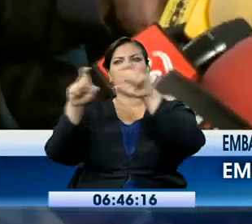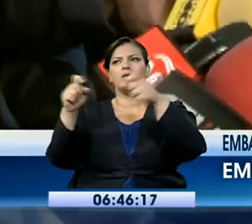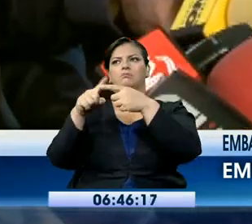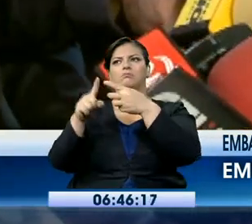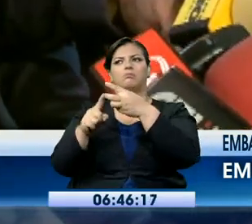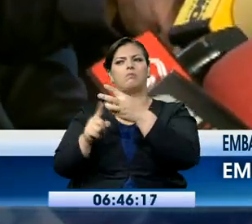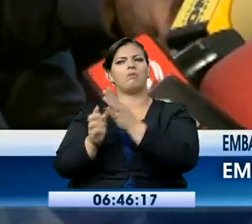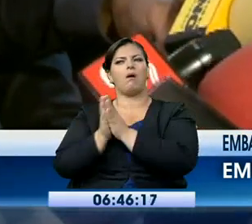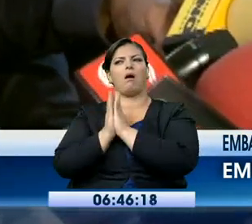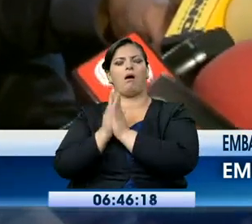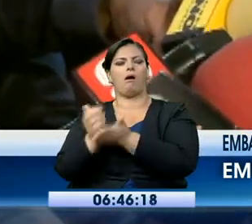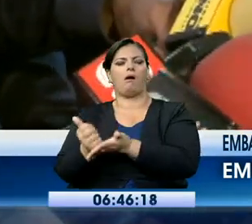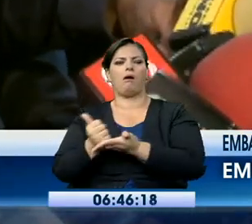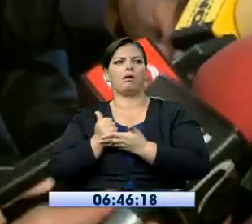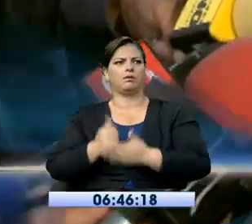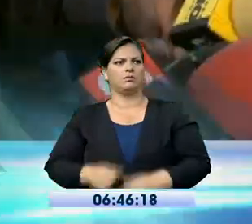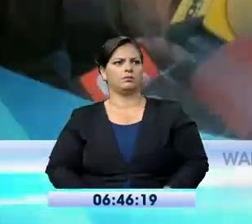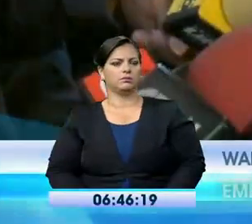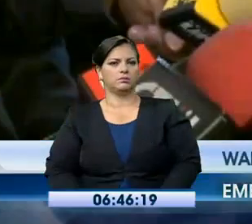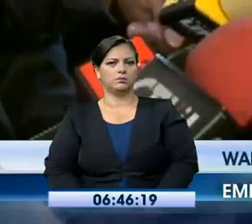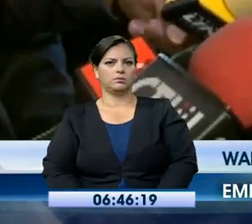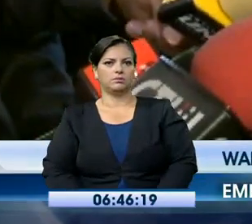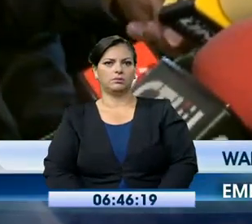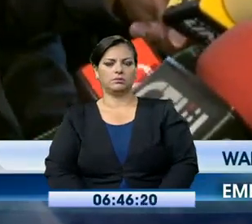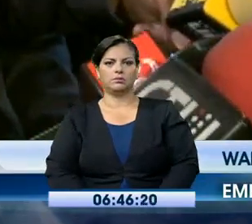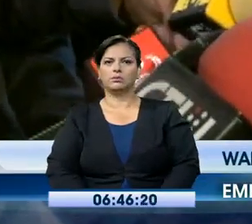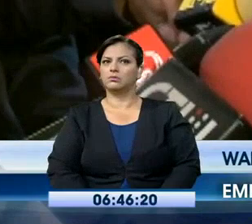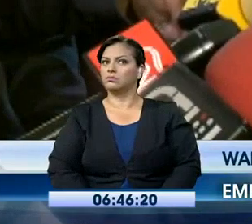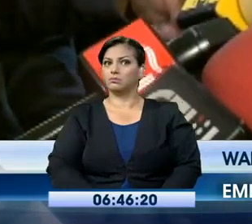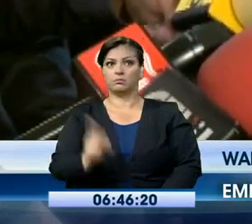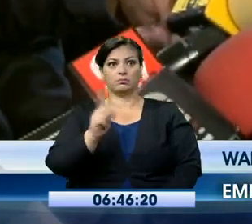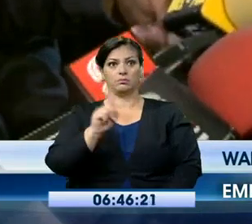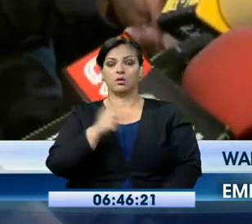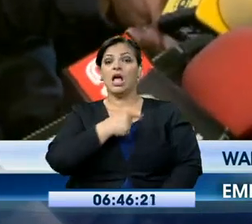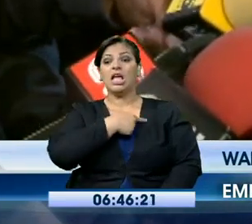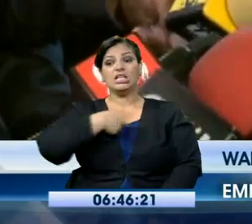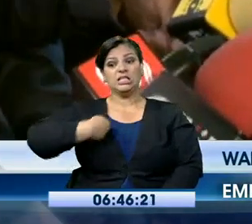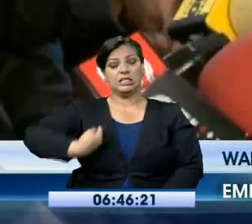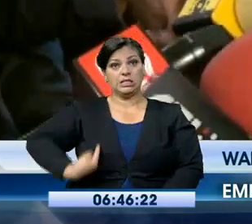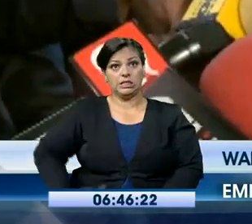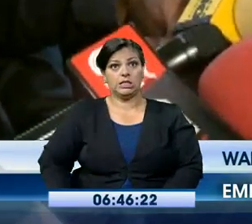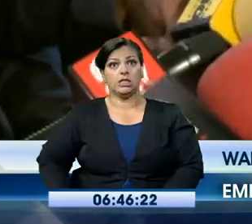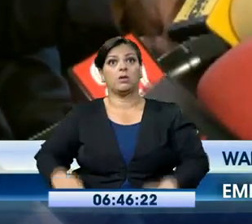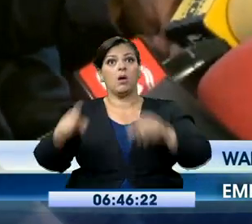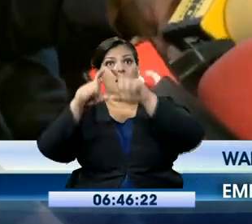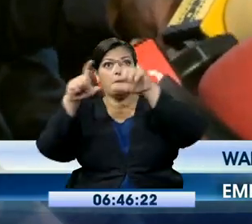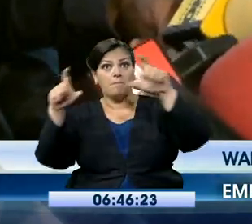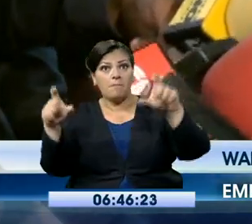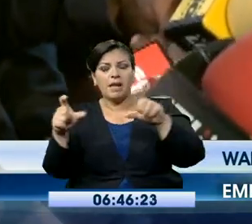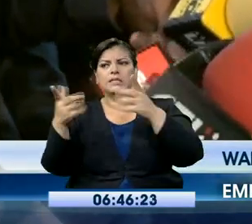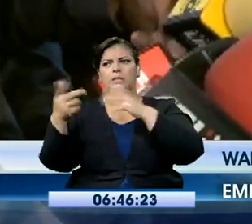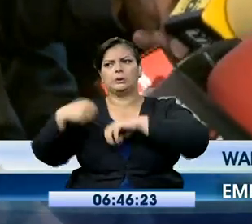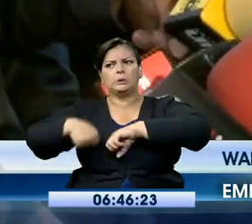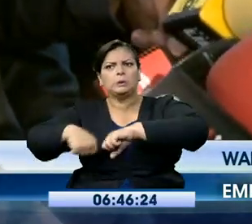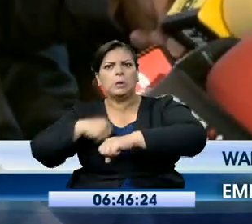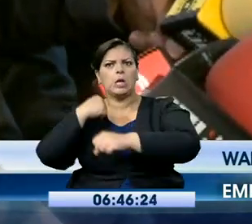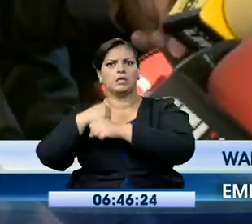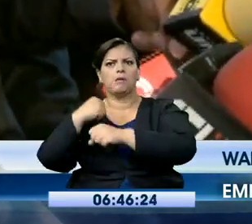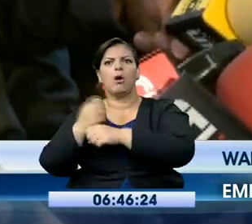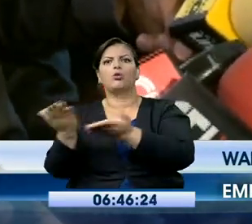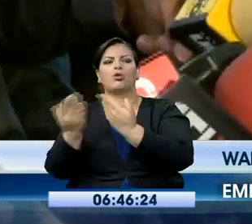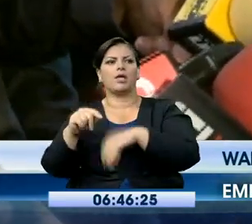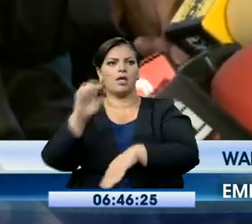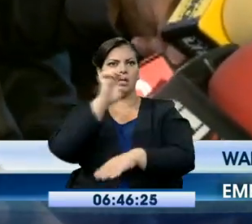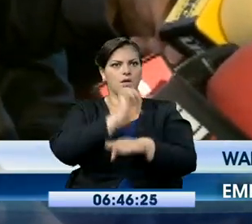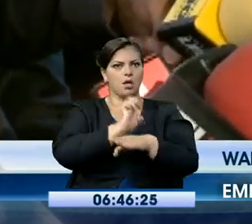Siempre educamos a las empresas chinas que operan en Ecuador a respetar